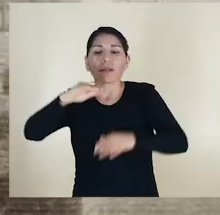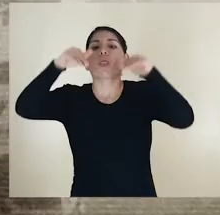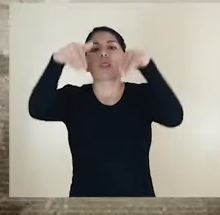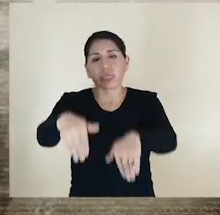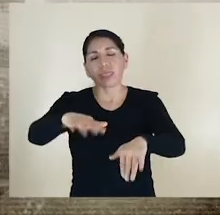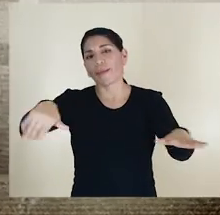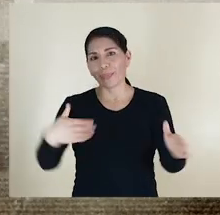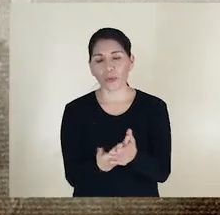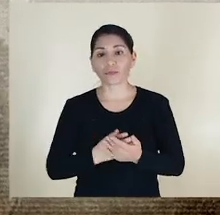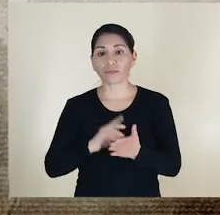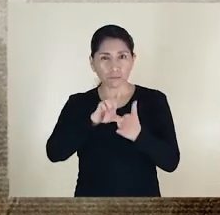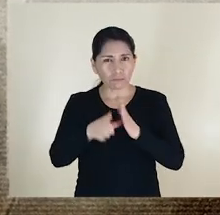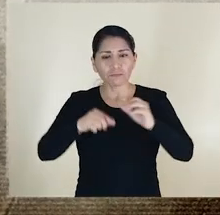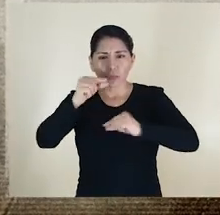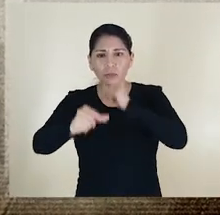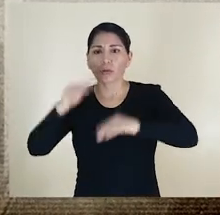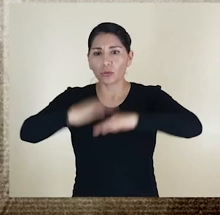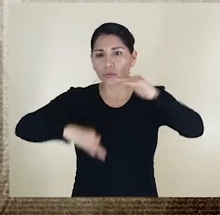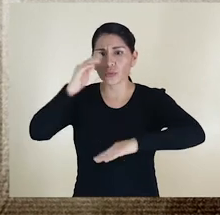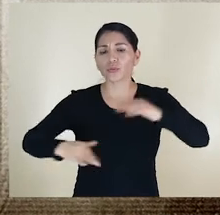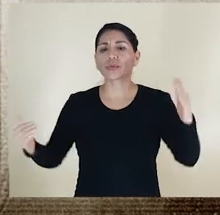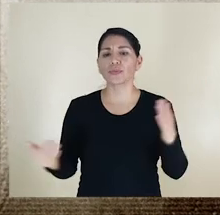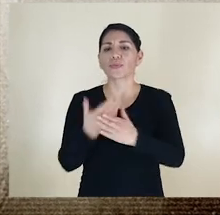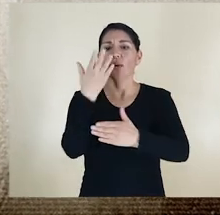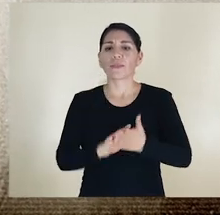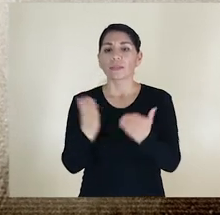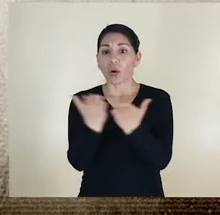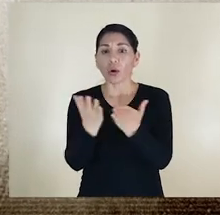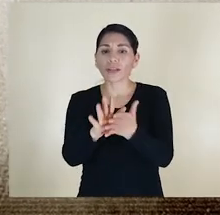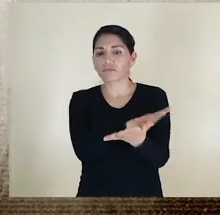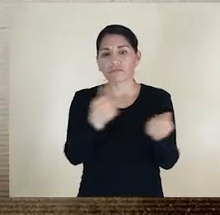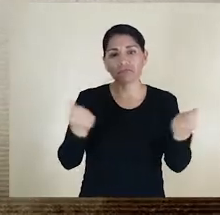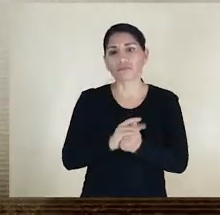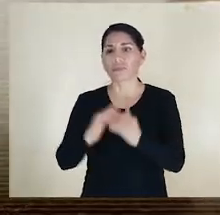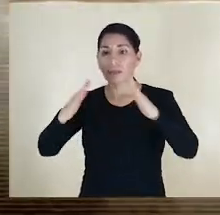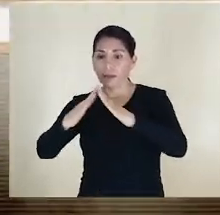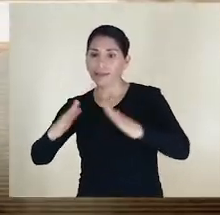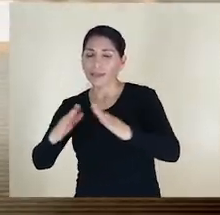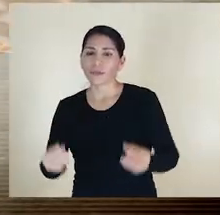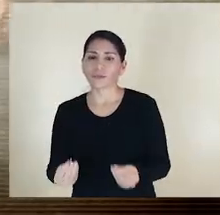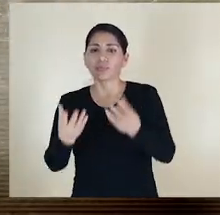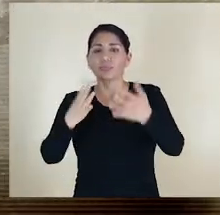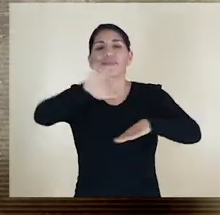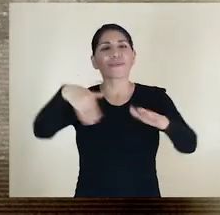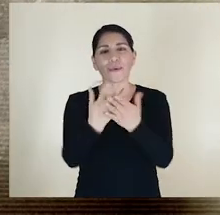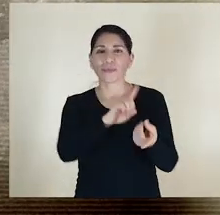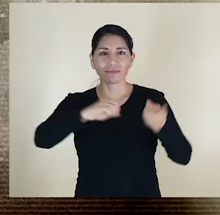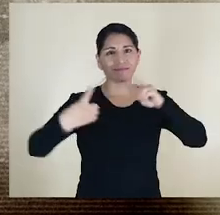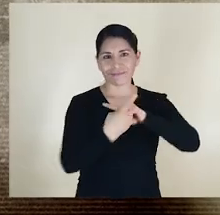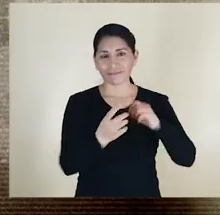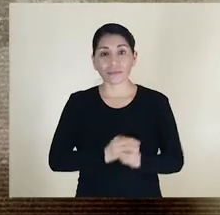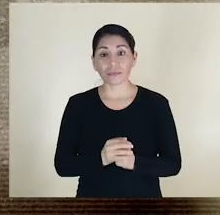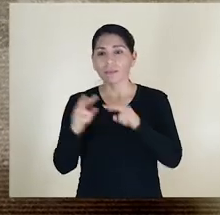cayó abajo completamente. Sucesivos cambios de mano, la supresión del colegio mismo y la rápida urbanización exigieron